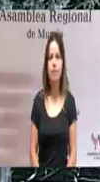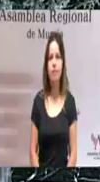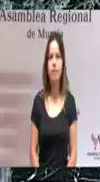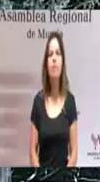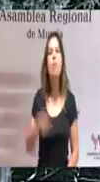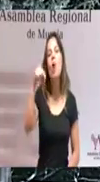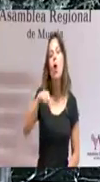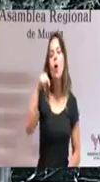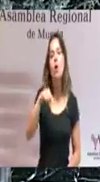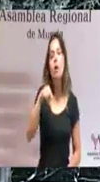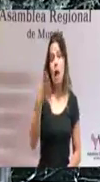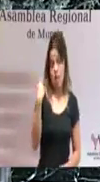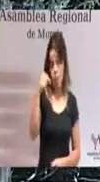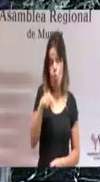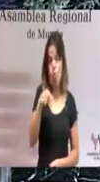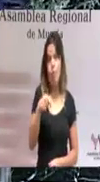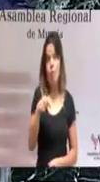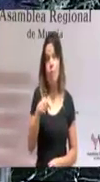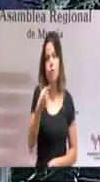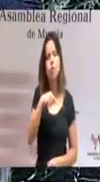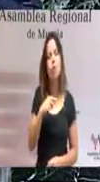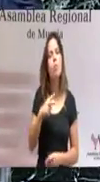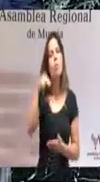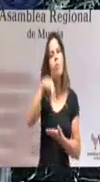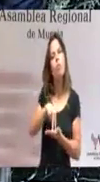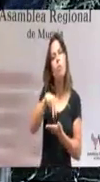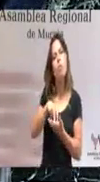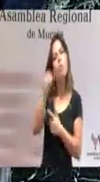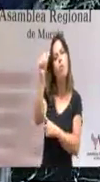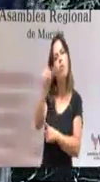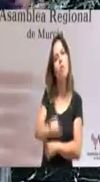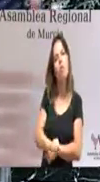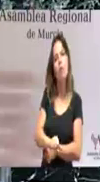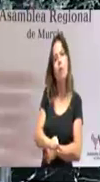Hoy, ayer y hoy, hemos asistido a la